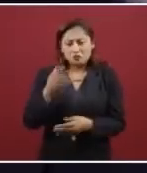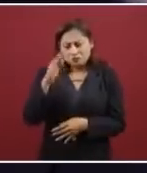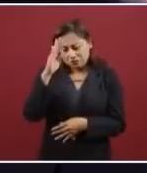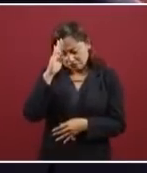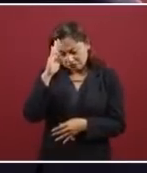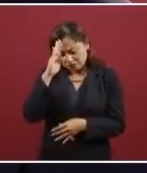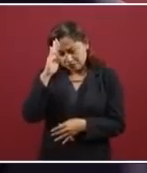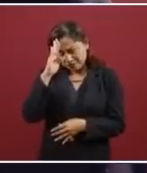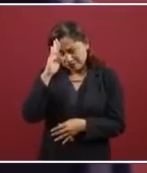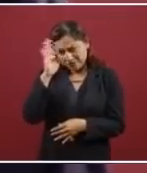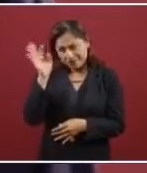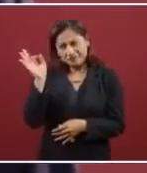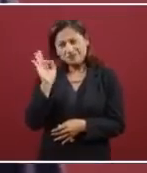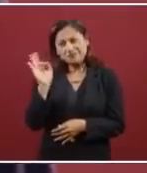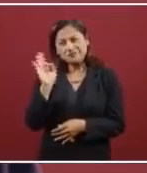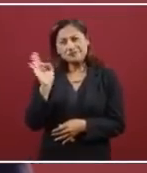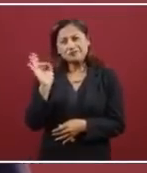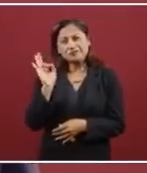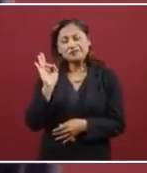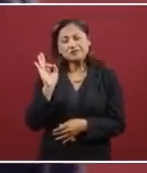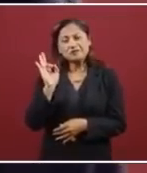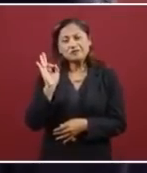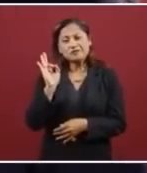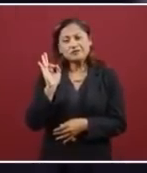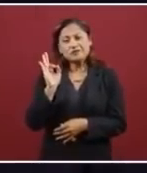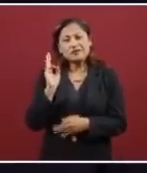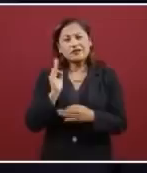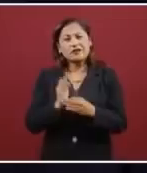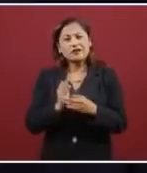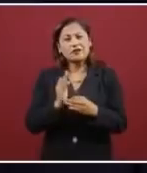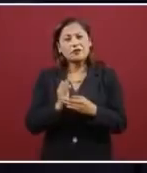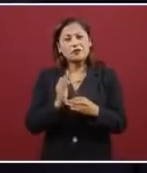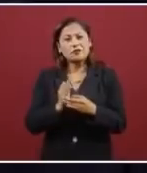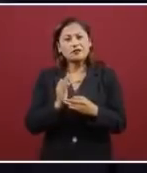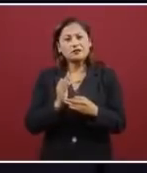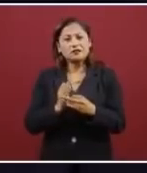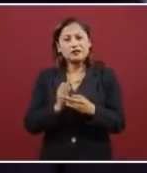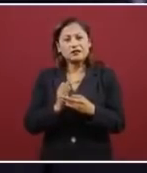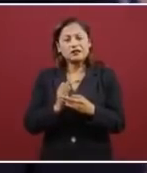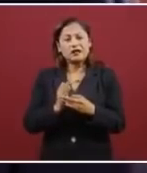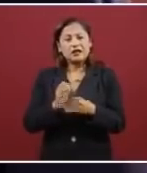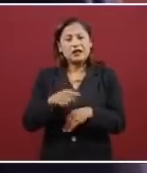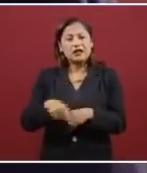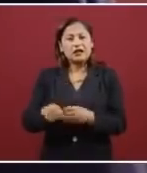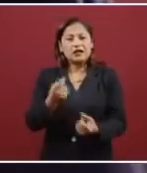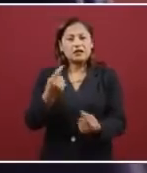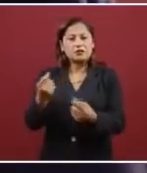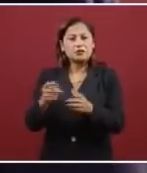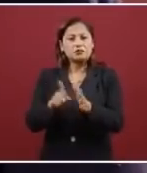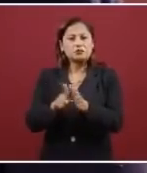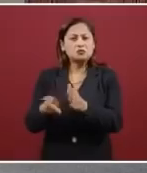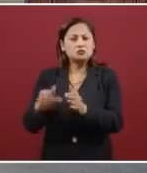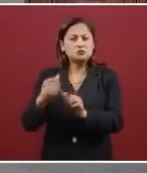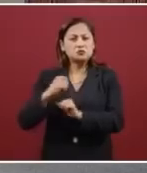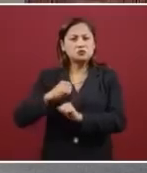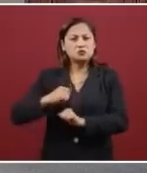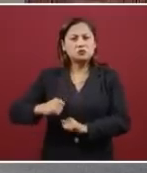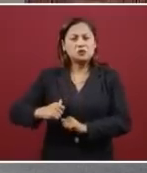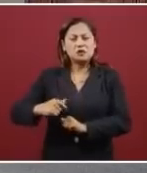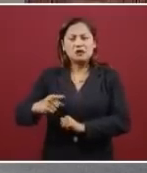de papel que cancele el contrato con su compadre Miguel Rincón, con la intención de que no se preste a